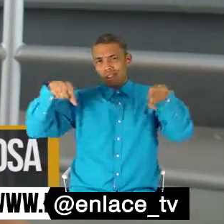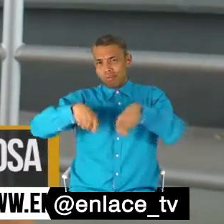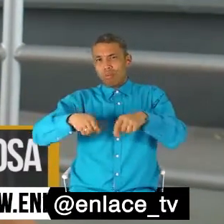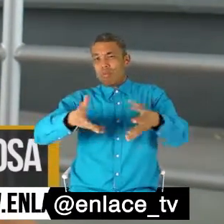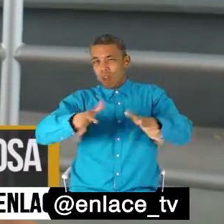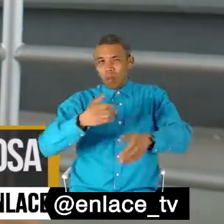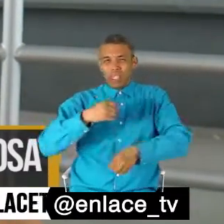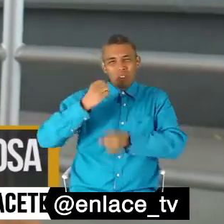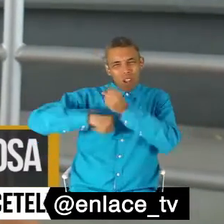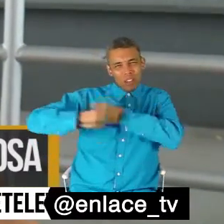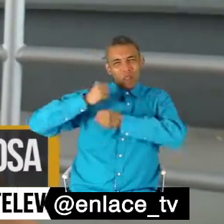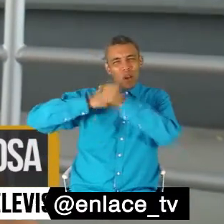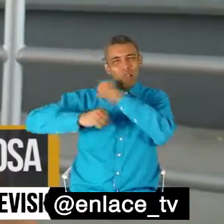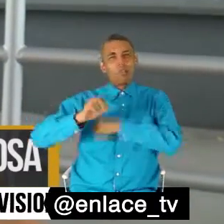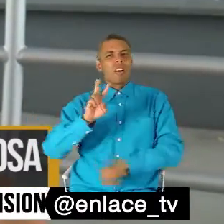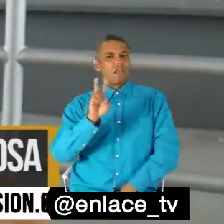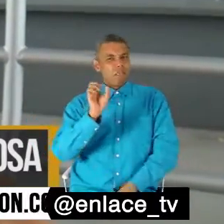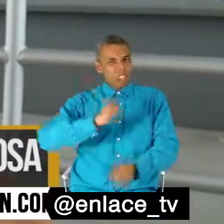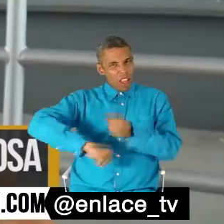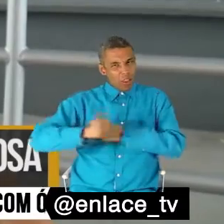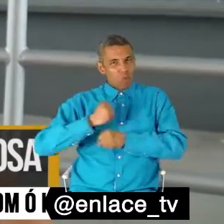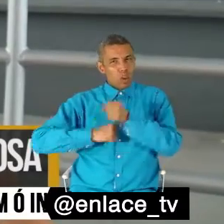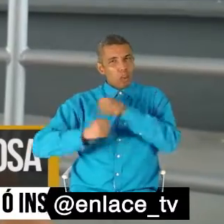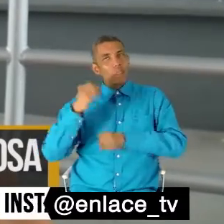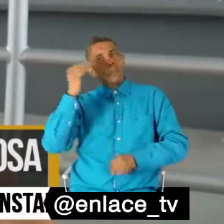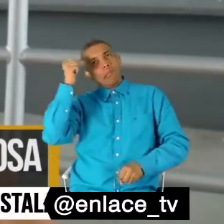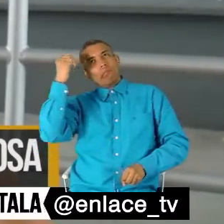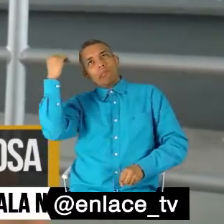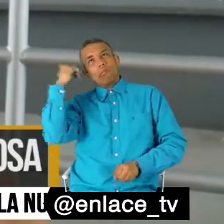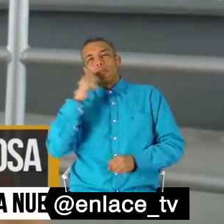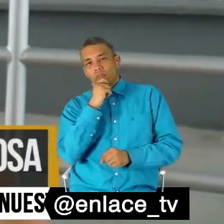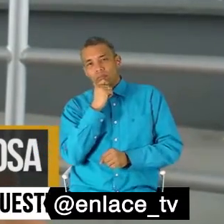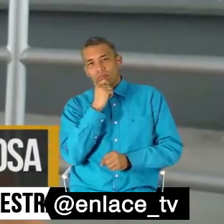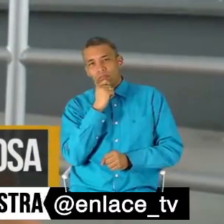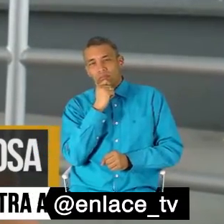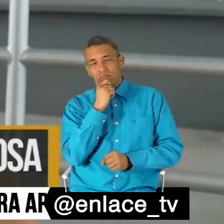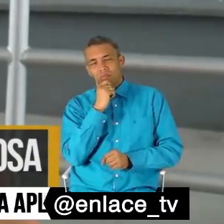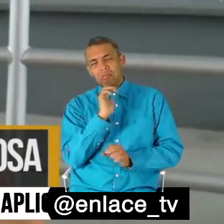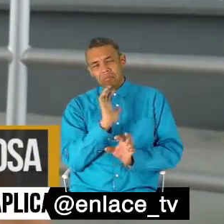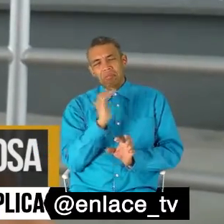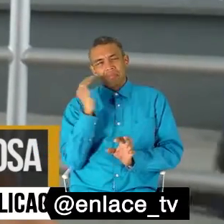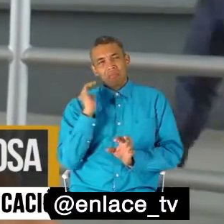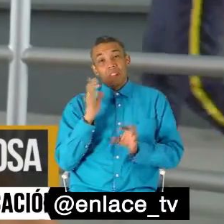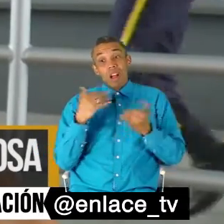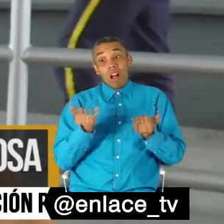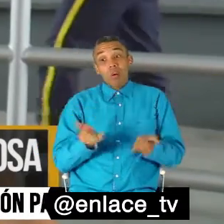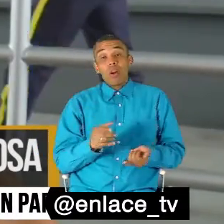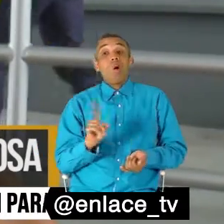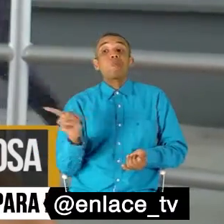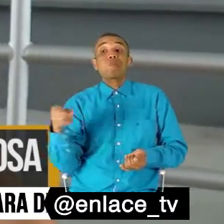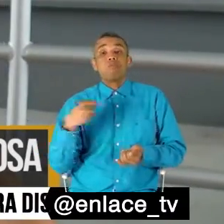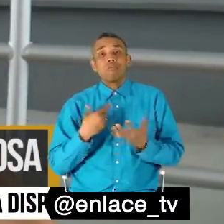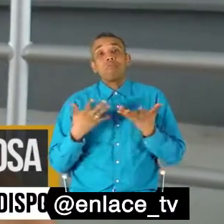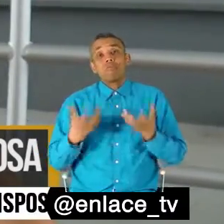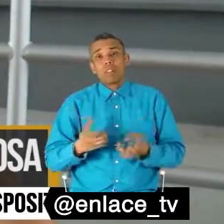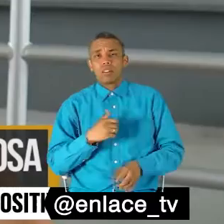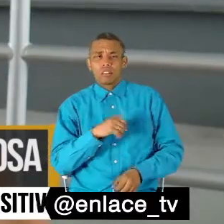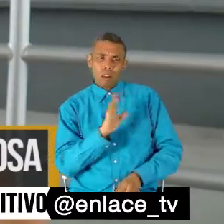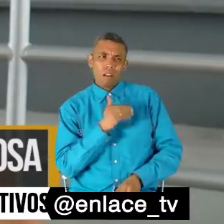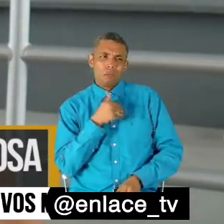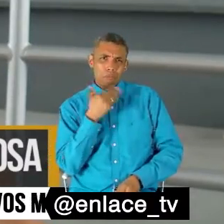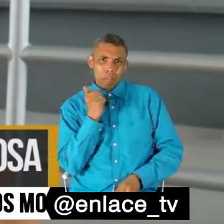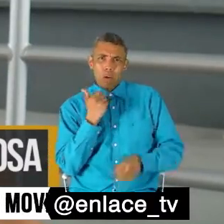menos, y ellos han manifestado ese deseo de que se lleve a ese sector los eventos deportivos, y precisamente hoy vamos